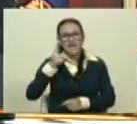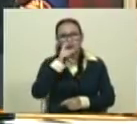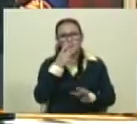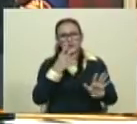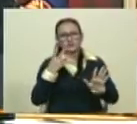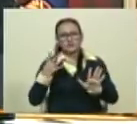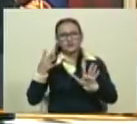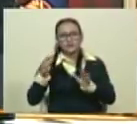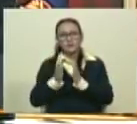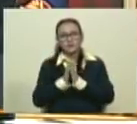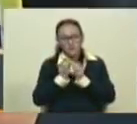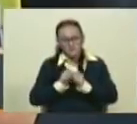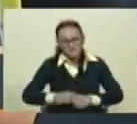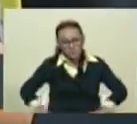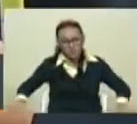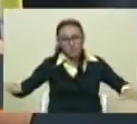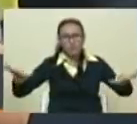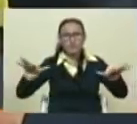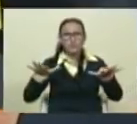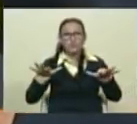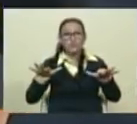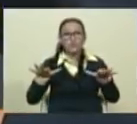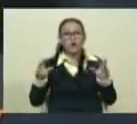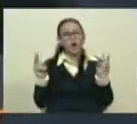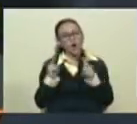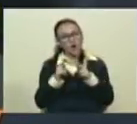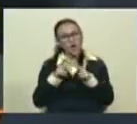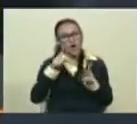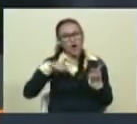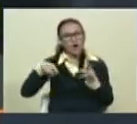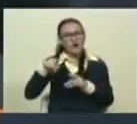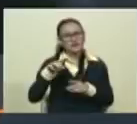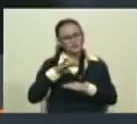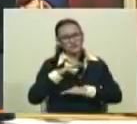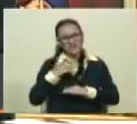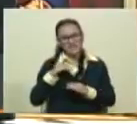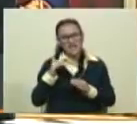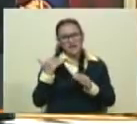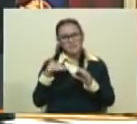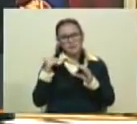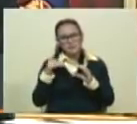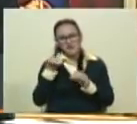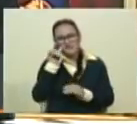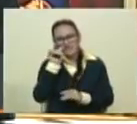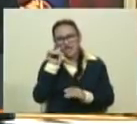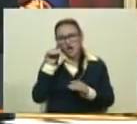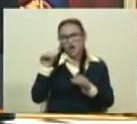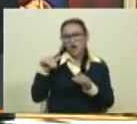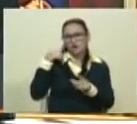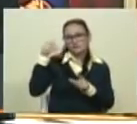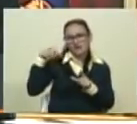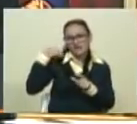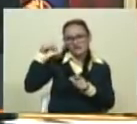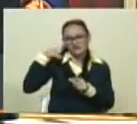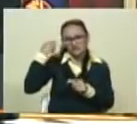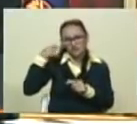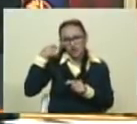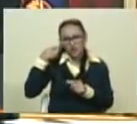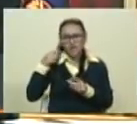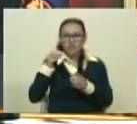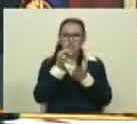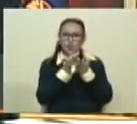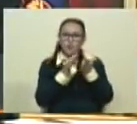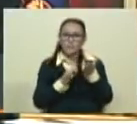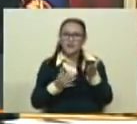que se difundan, que se conozcan, por favor. Hay suficiente material de videos, grabaciones, están los documentos expresos de la